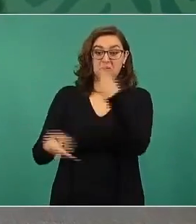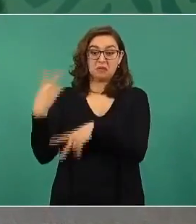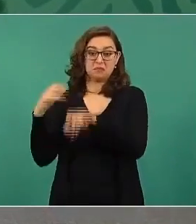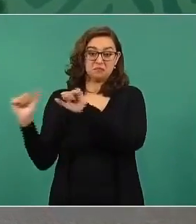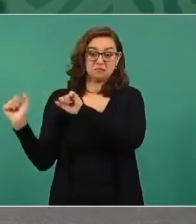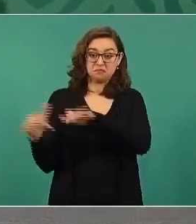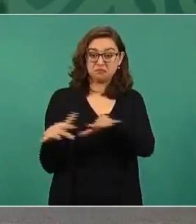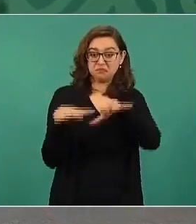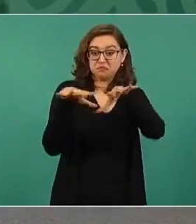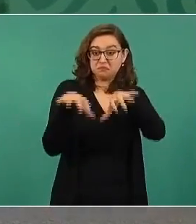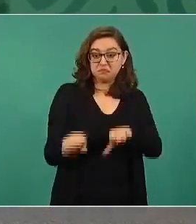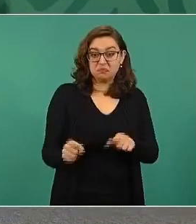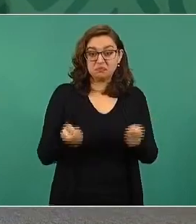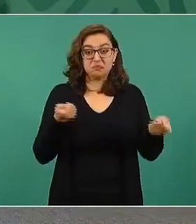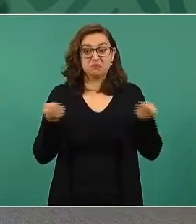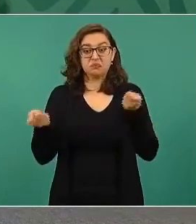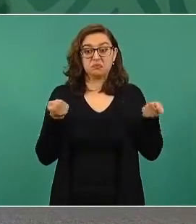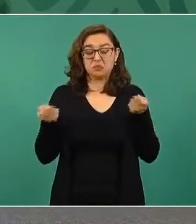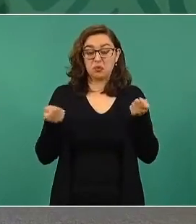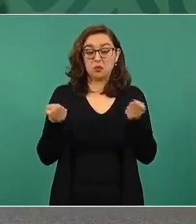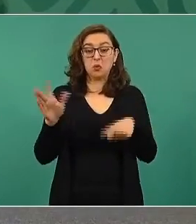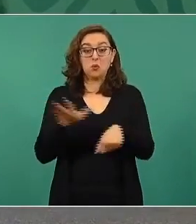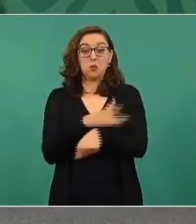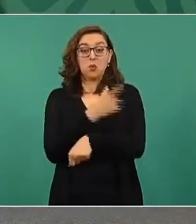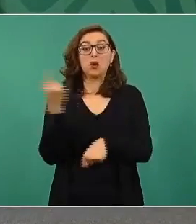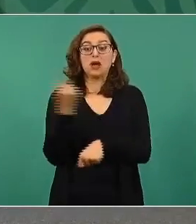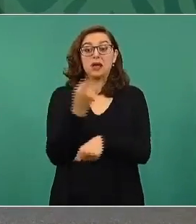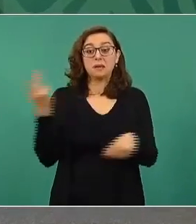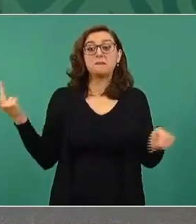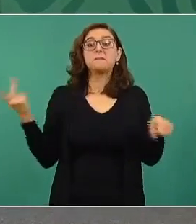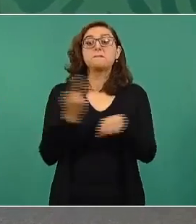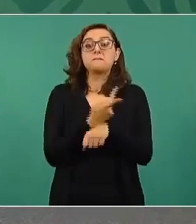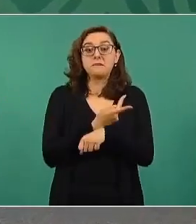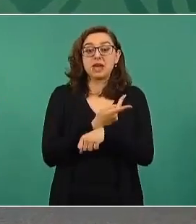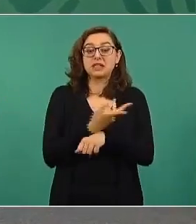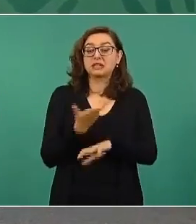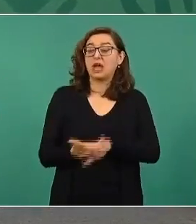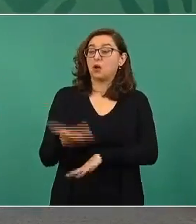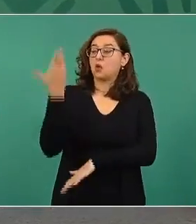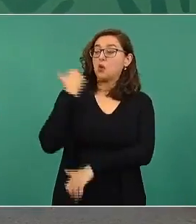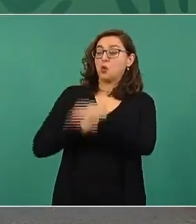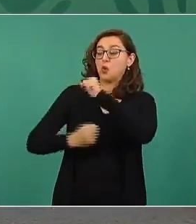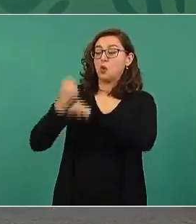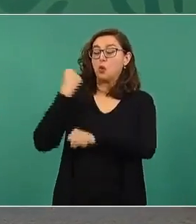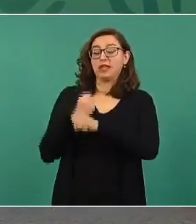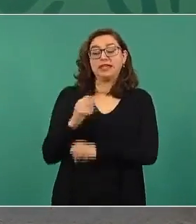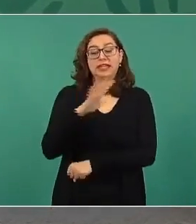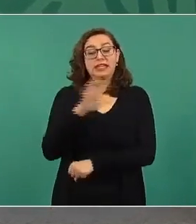porque si los espermas europeos de hace 500 años